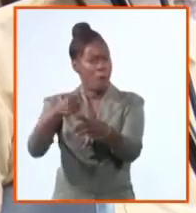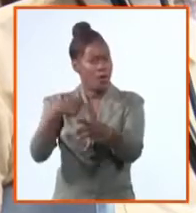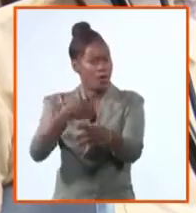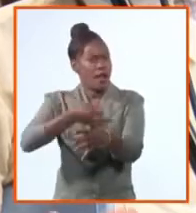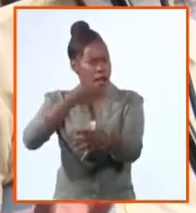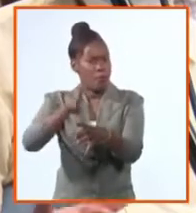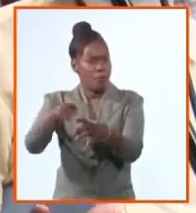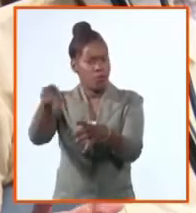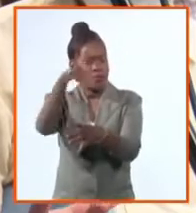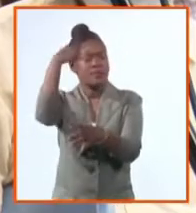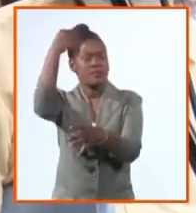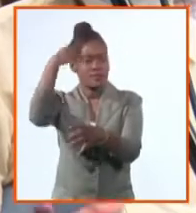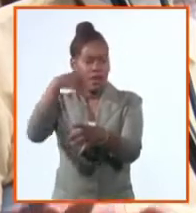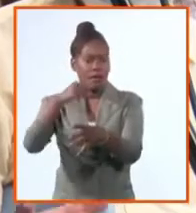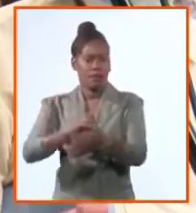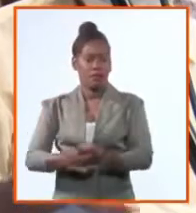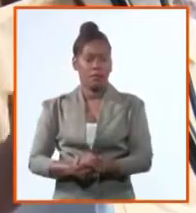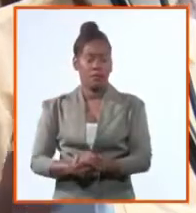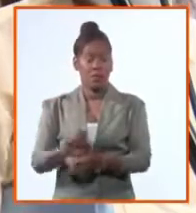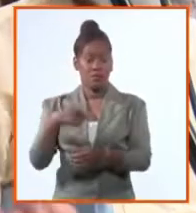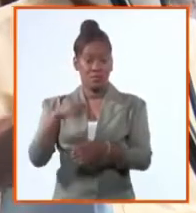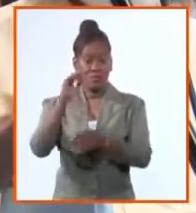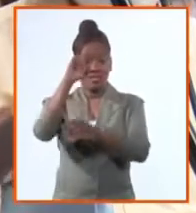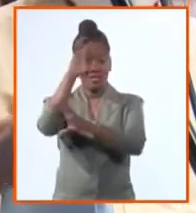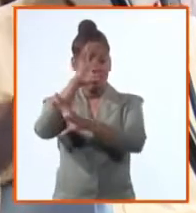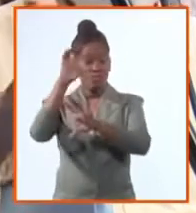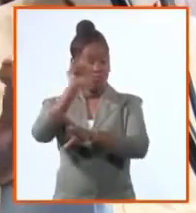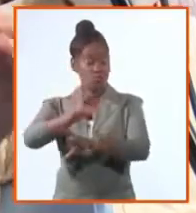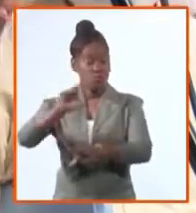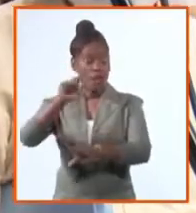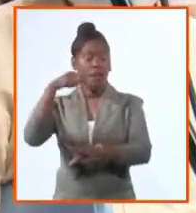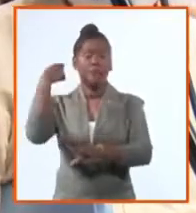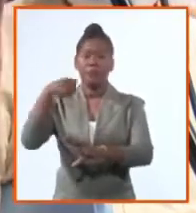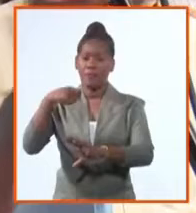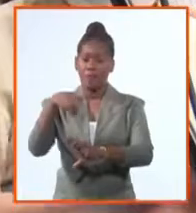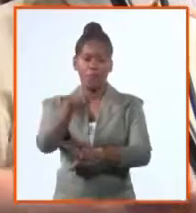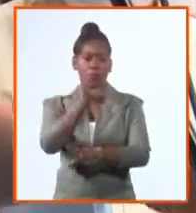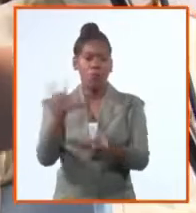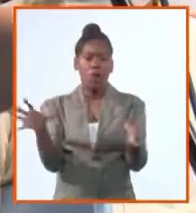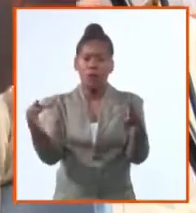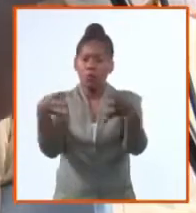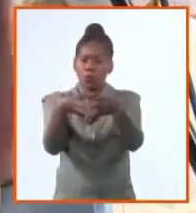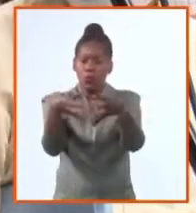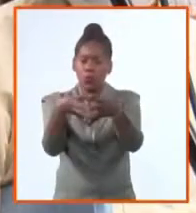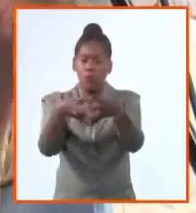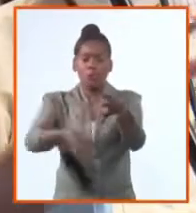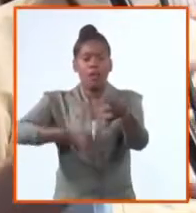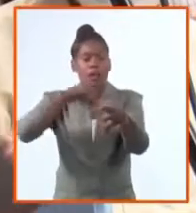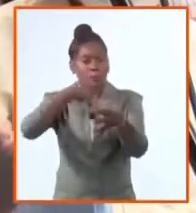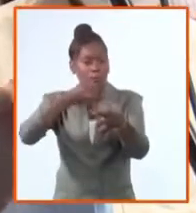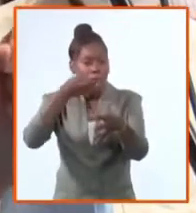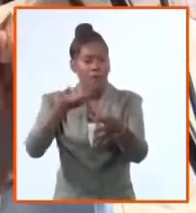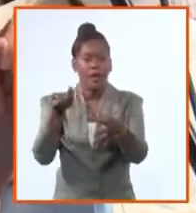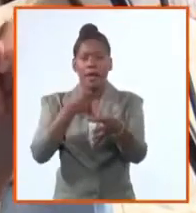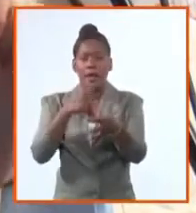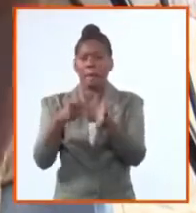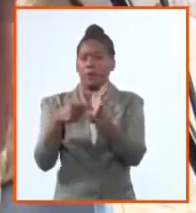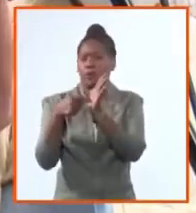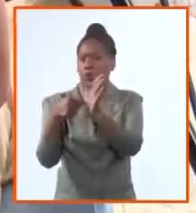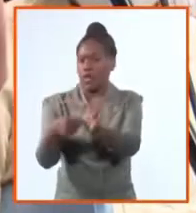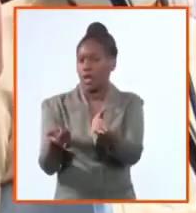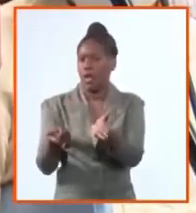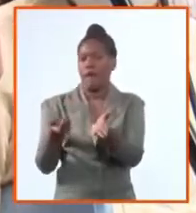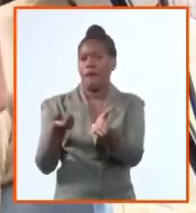momentos. Y las ciencias sociales tienen que servir de elemento de previsión, de